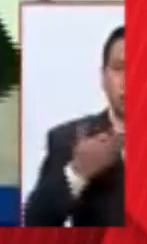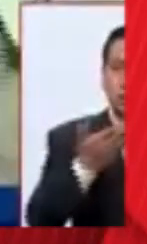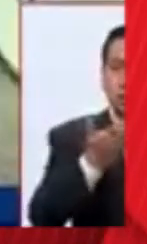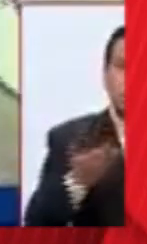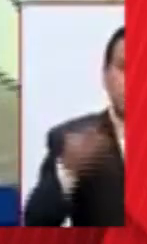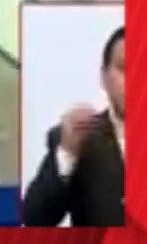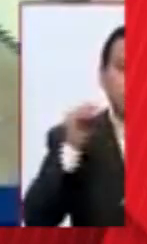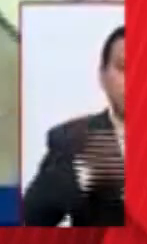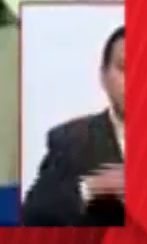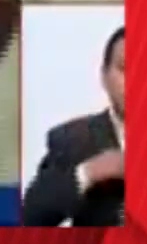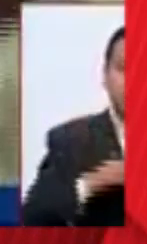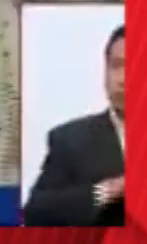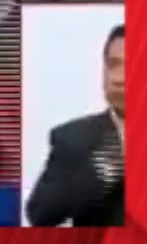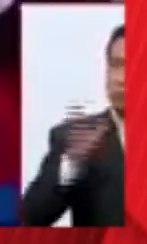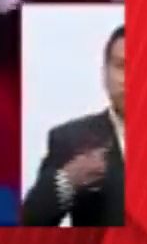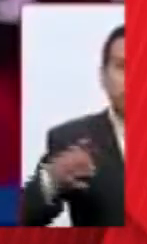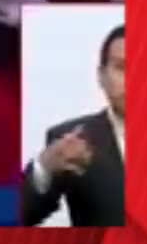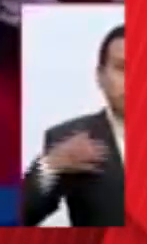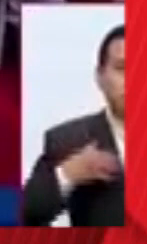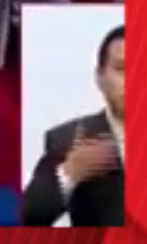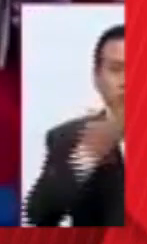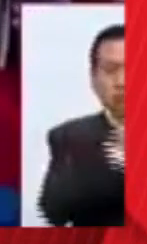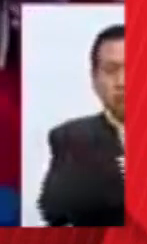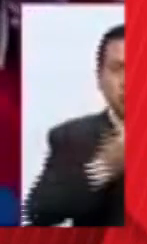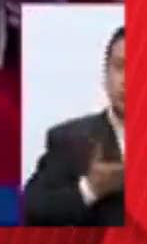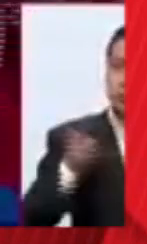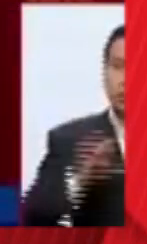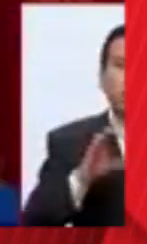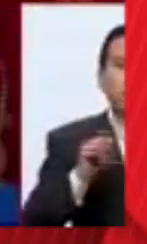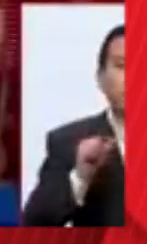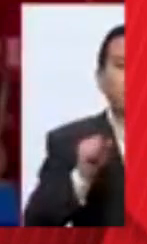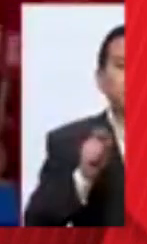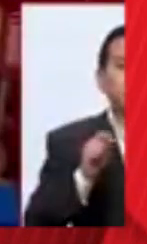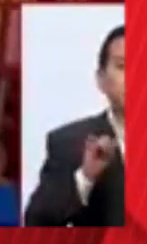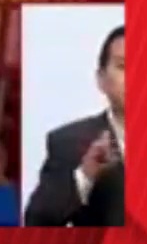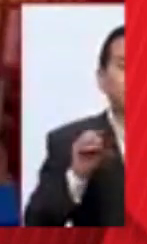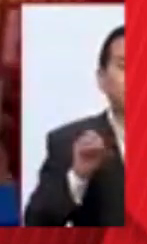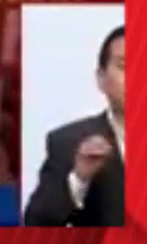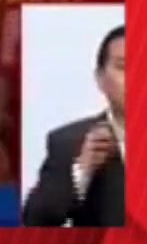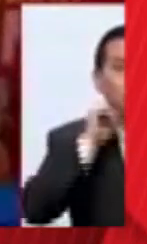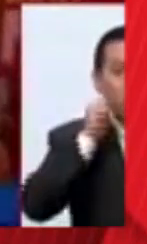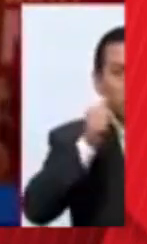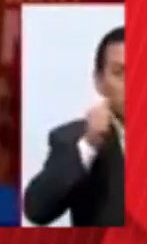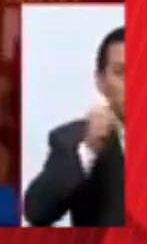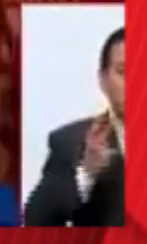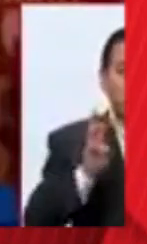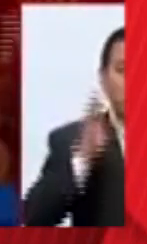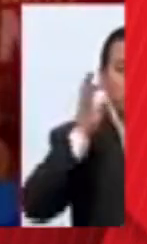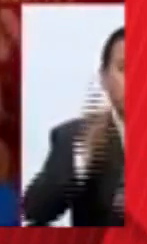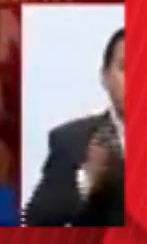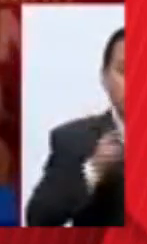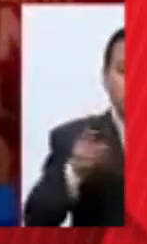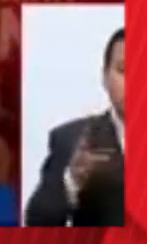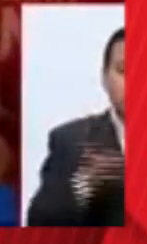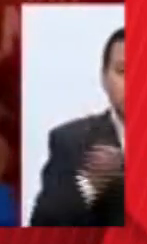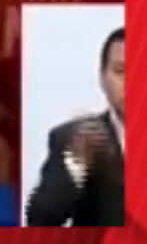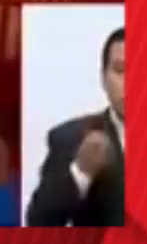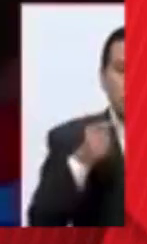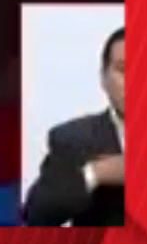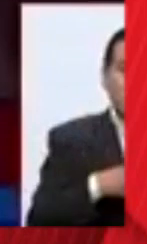invitación para participar en su posesión del hermano Pedro Castillo. Mañana, con las 6 federaciones, haremos una pequeña